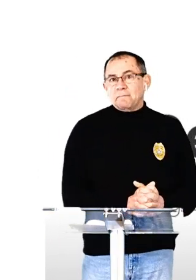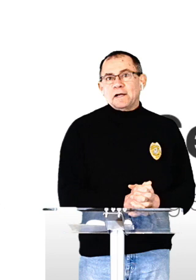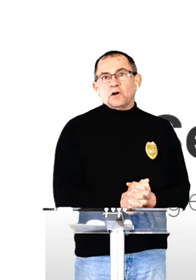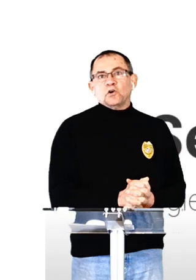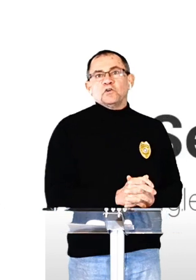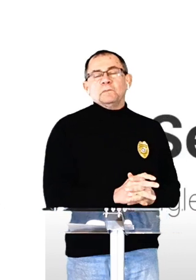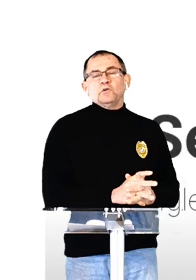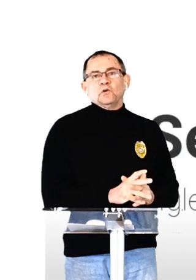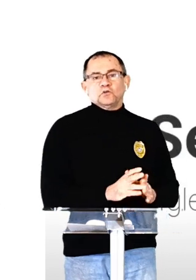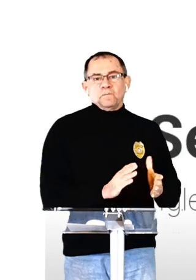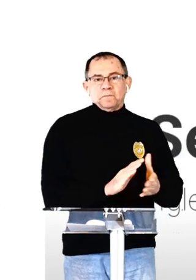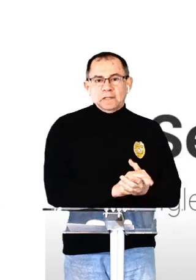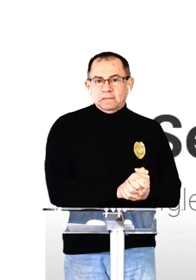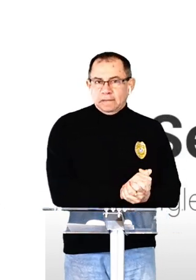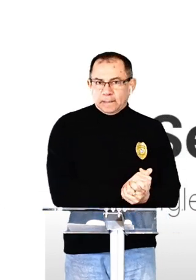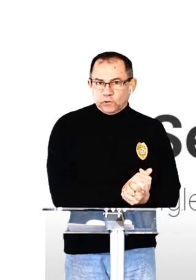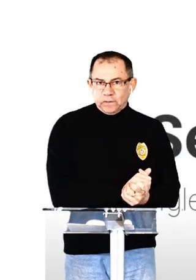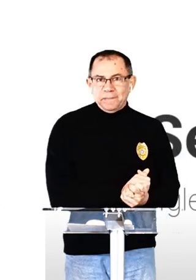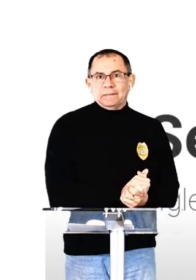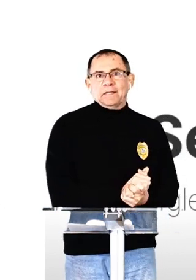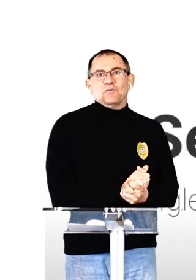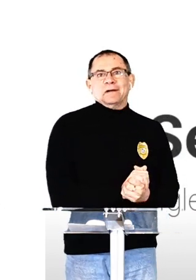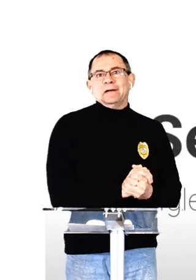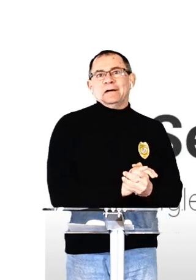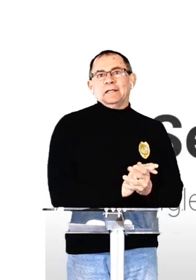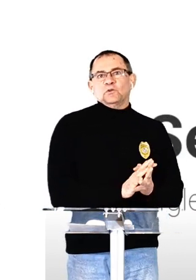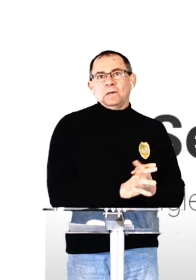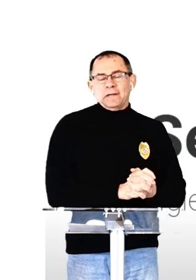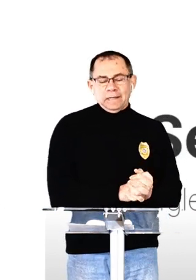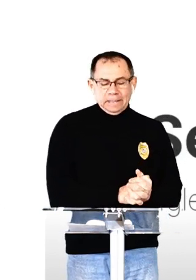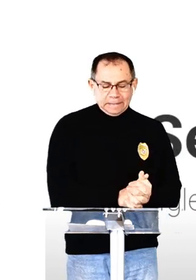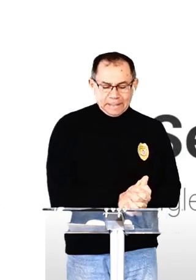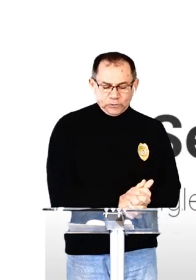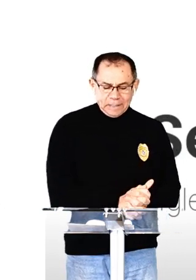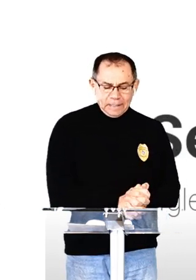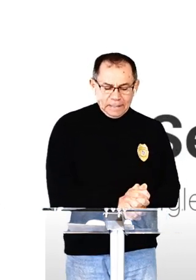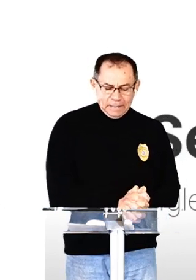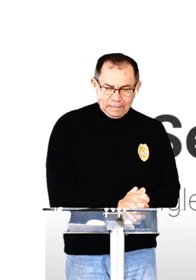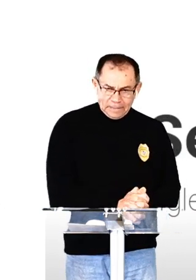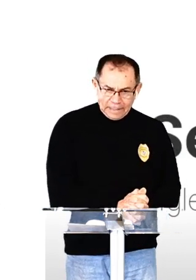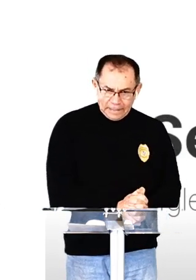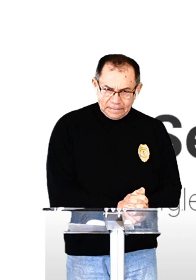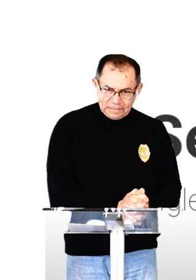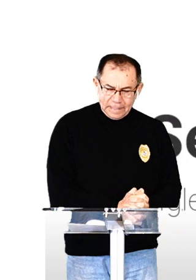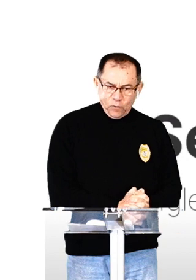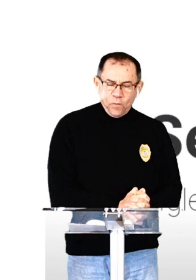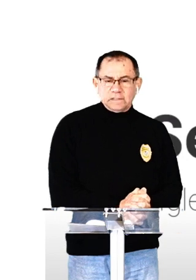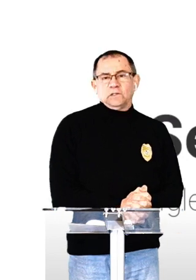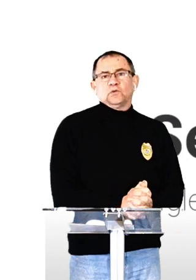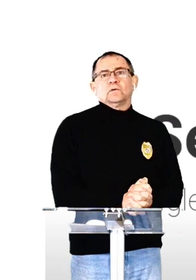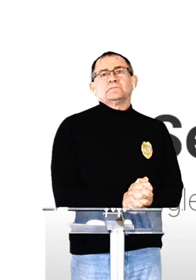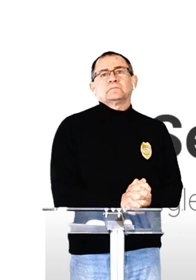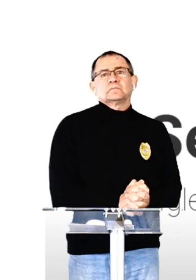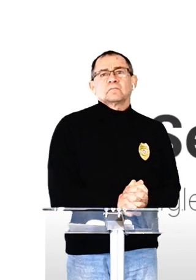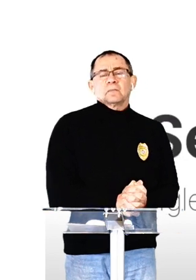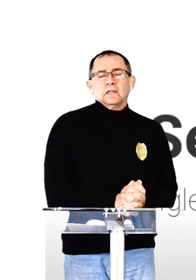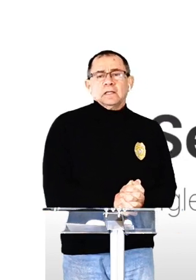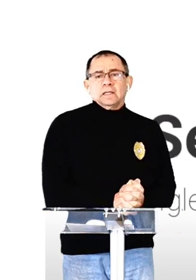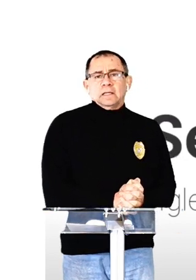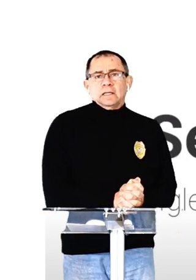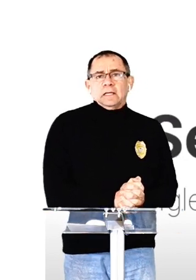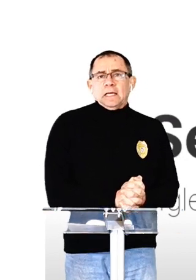les habla Roger Muñoz, director del Ministerio Cristo Libera Internacional desde aquí, Seattle, Washington.